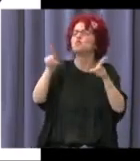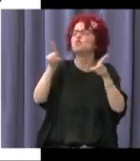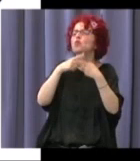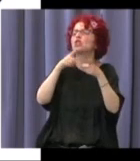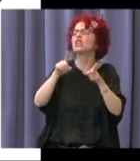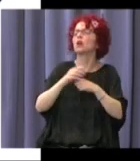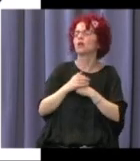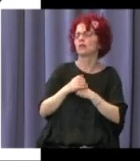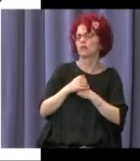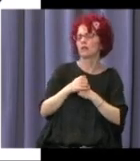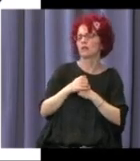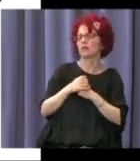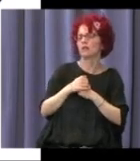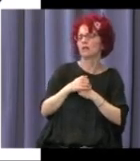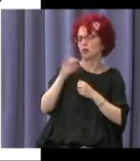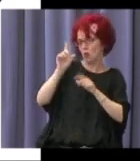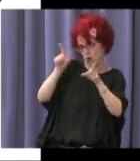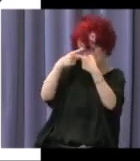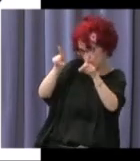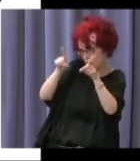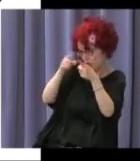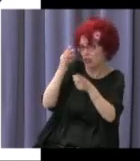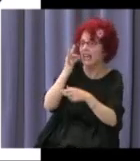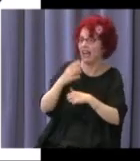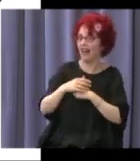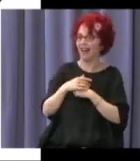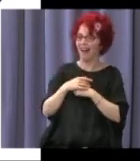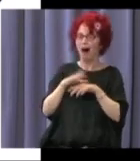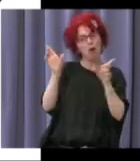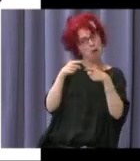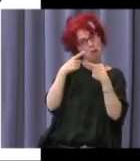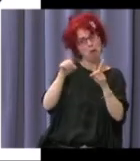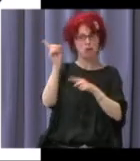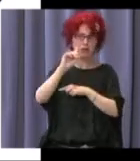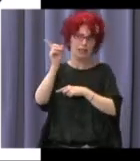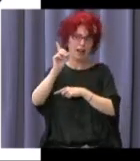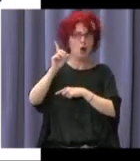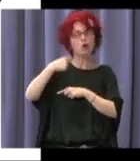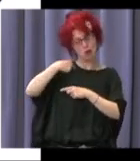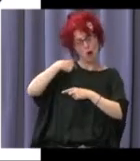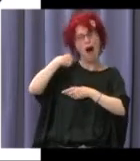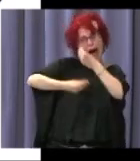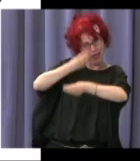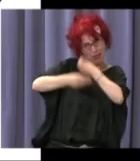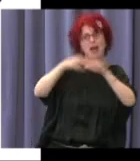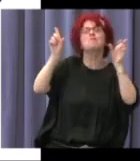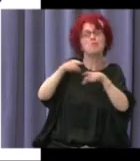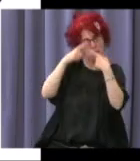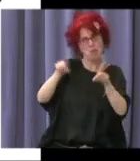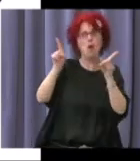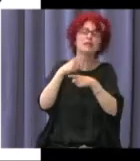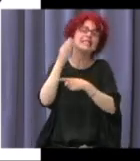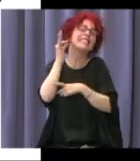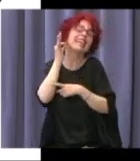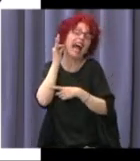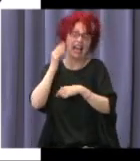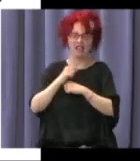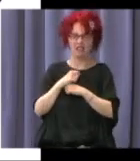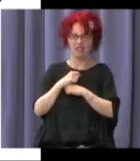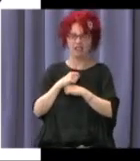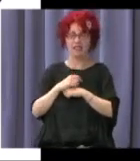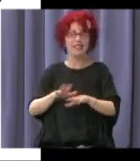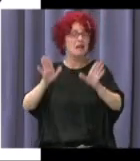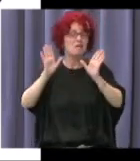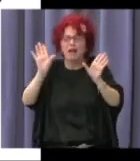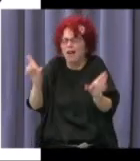Y yo le digo, ¿música? Y te dice, uy, ¿música? ¿Música es lo que yo hago? Sí, pero es que mira, aunque